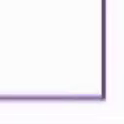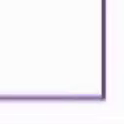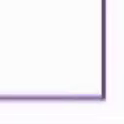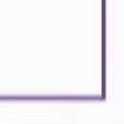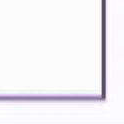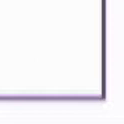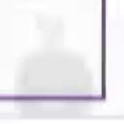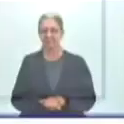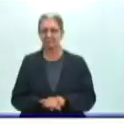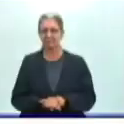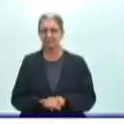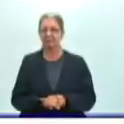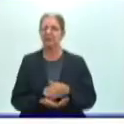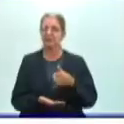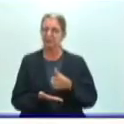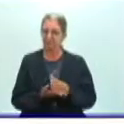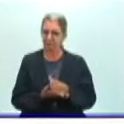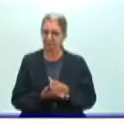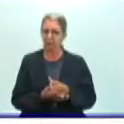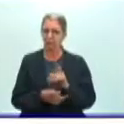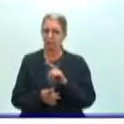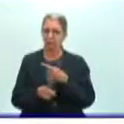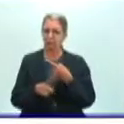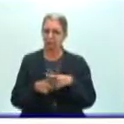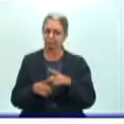Continuemos el ejercicio entonces.